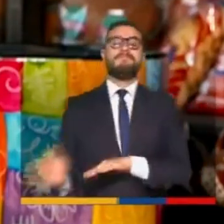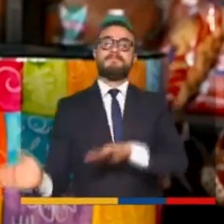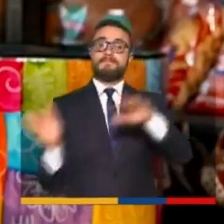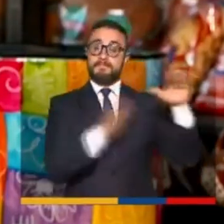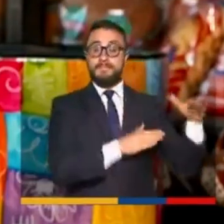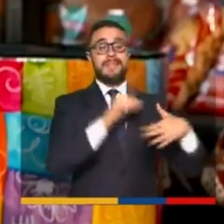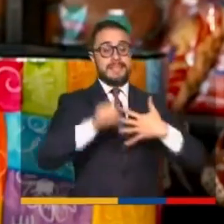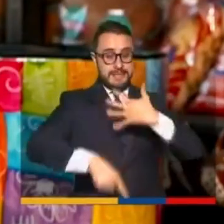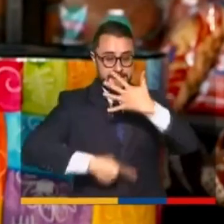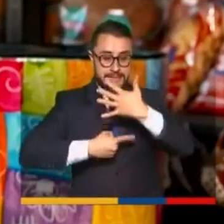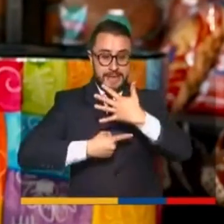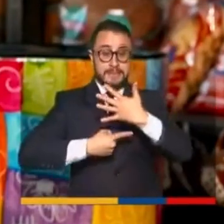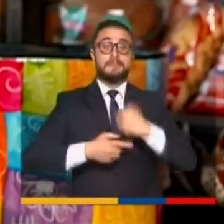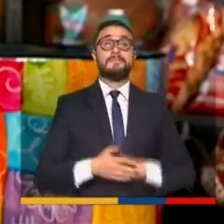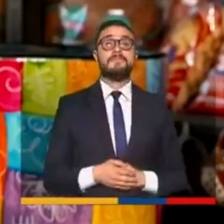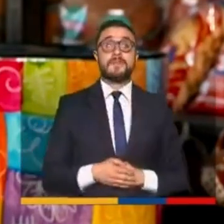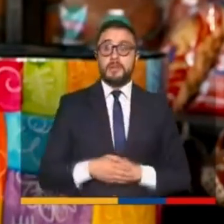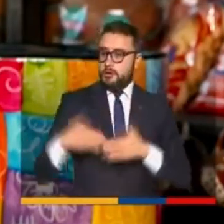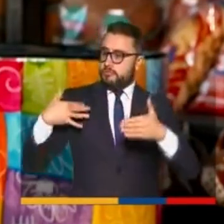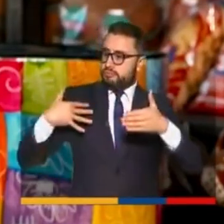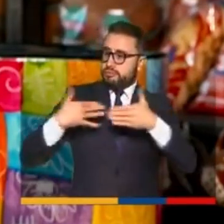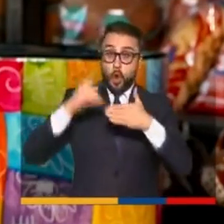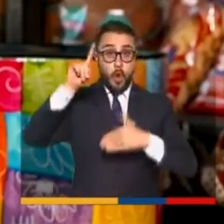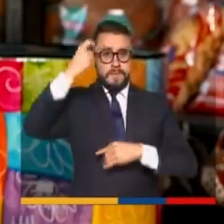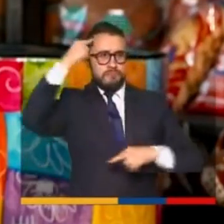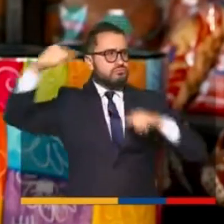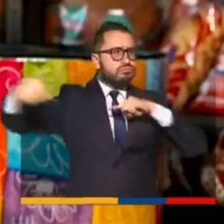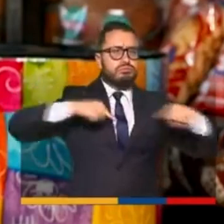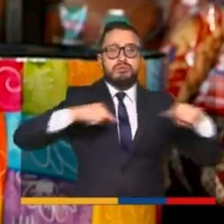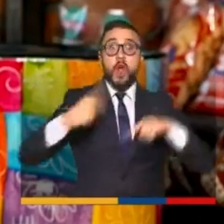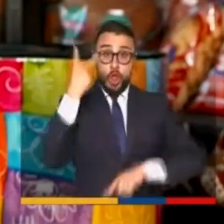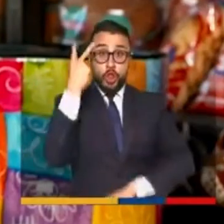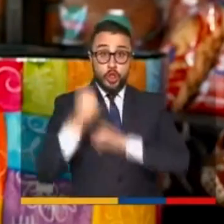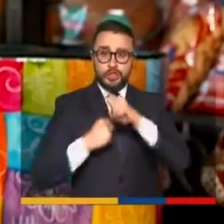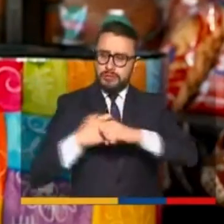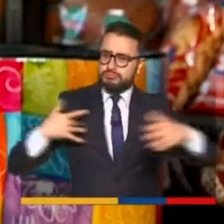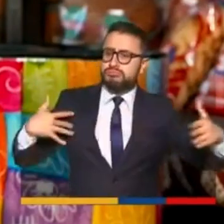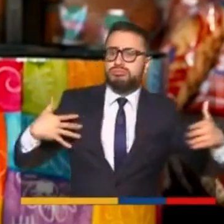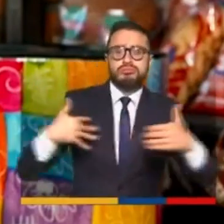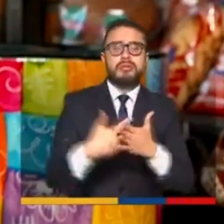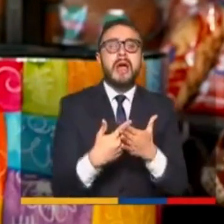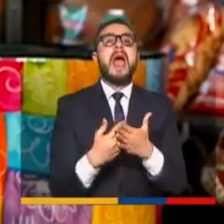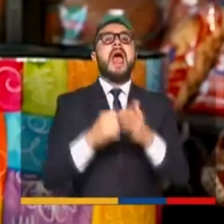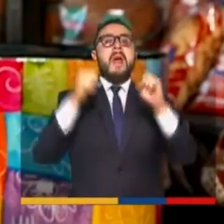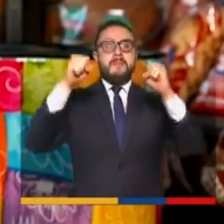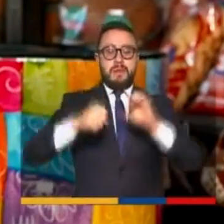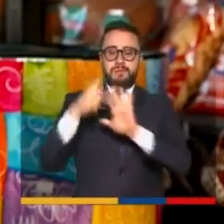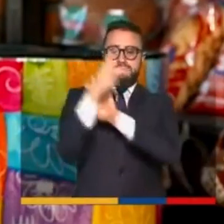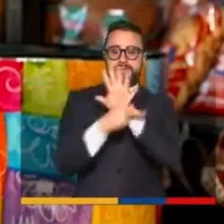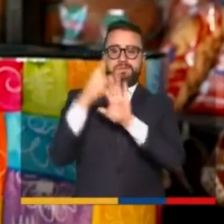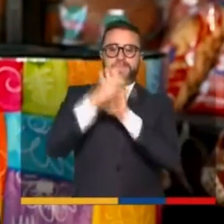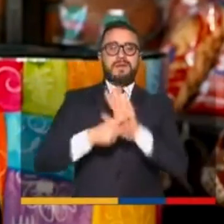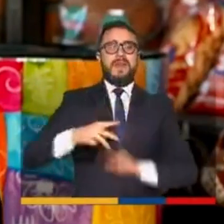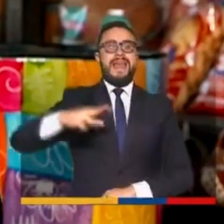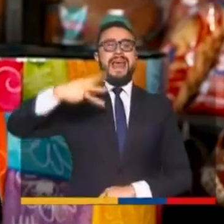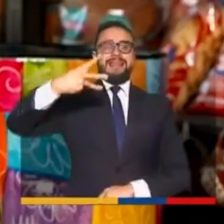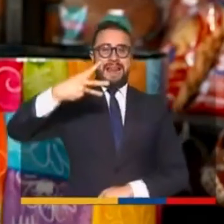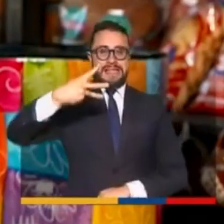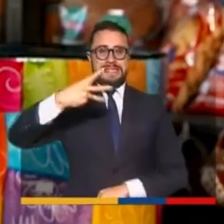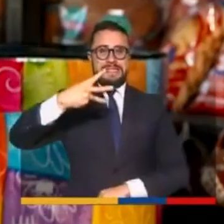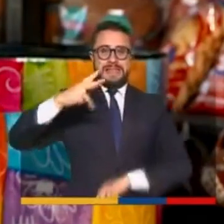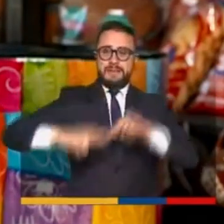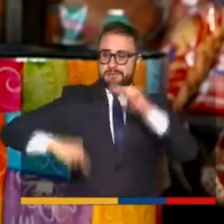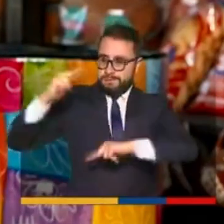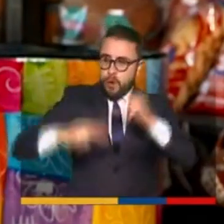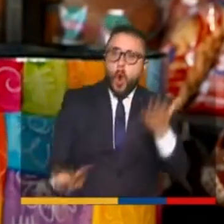6. En 2 años logramos la operatividad de 3 corredores férreos. Pusimos a andar